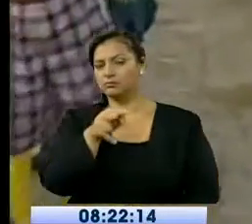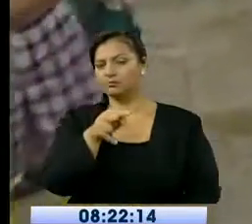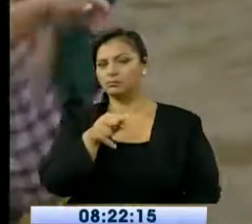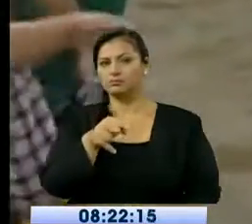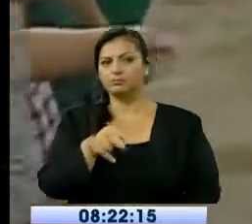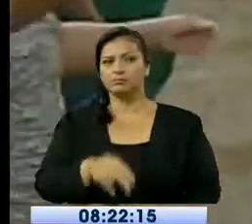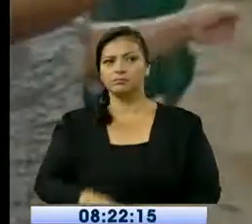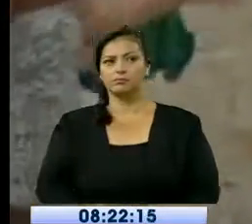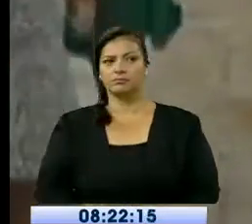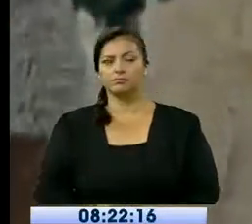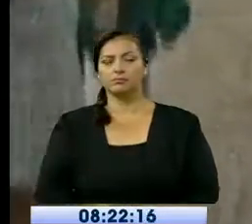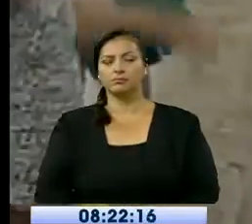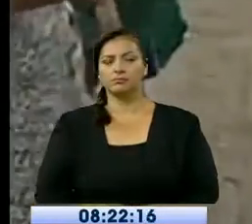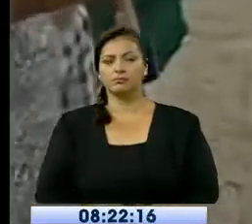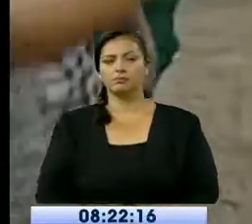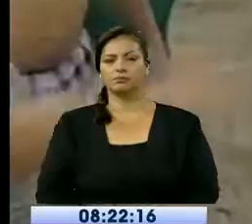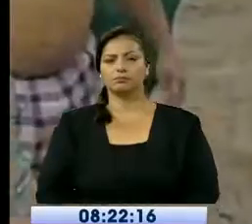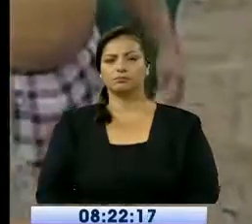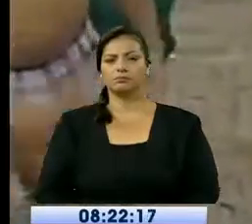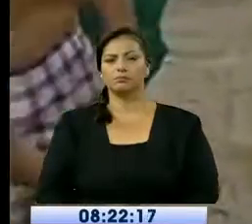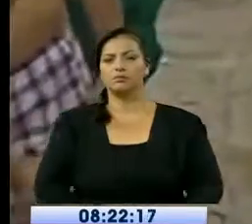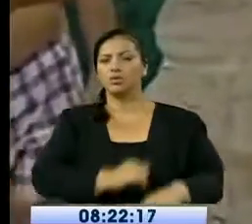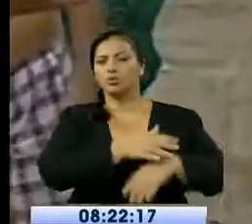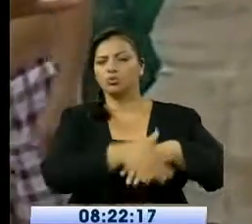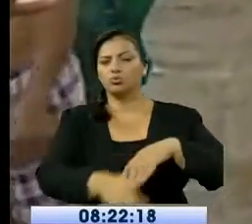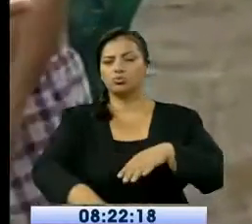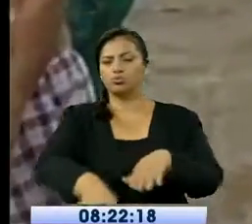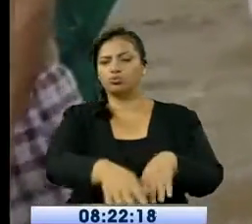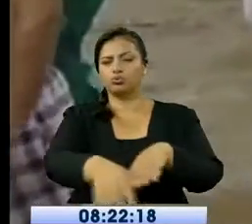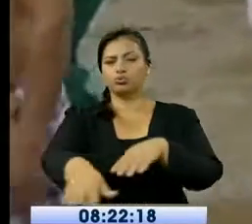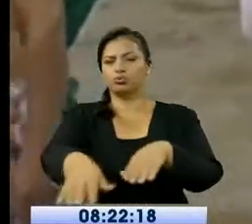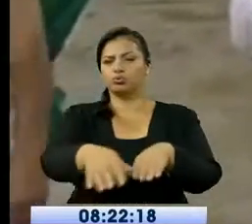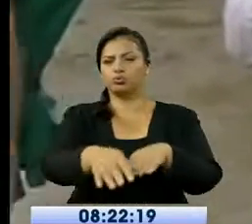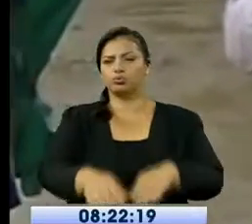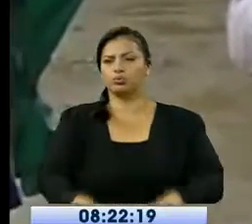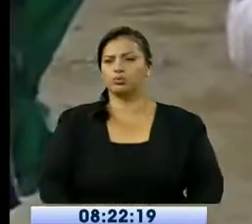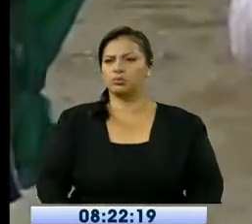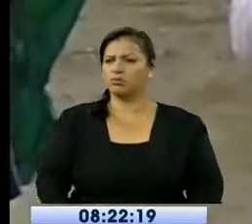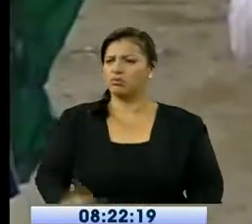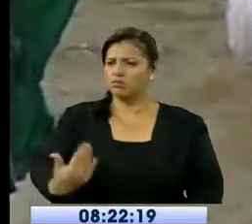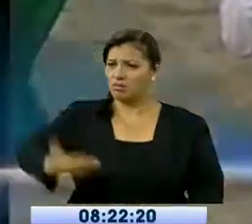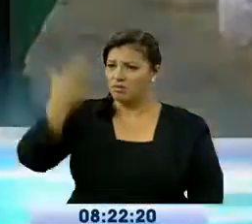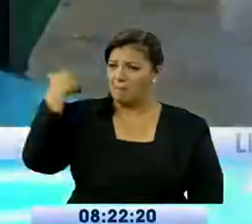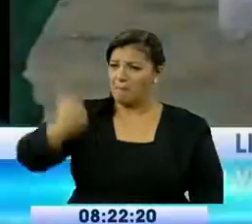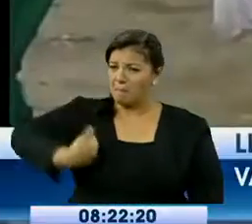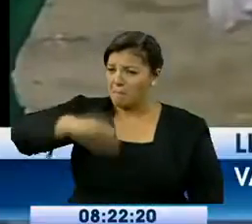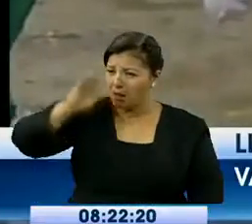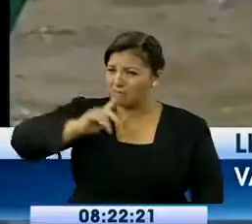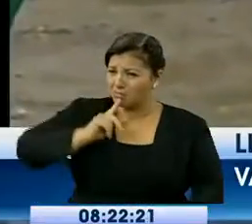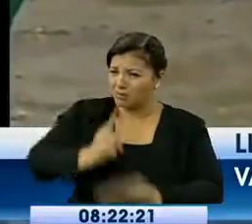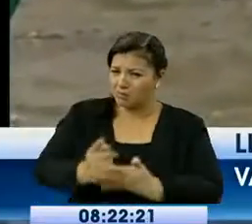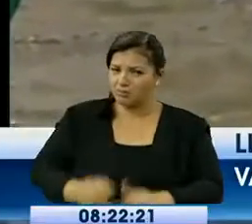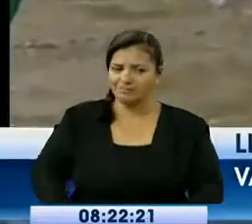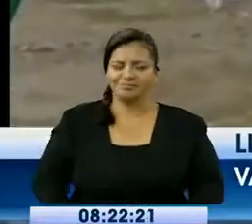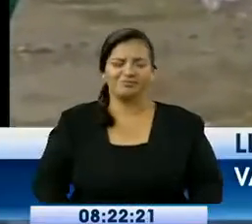pantalla, el agua, la corriente, nos dicen que esto es poco para lo que ustedes realmente viven. Esto no es nada, pues esto es nomás lo que está corriendo